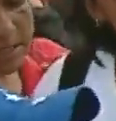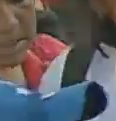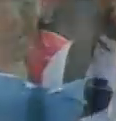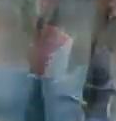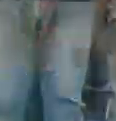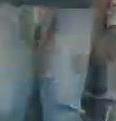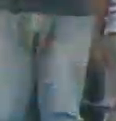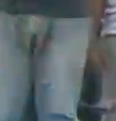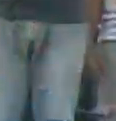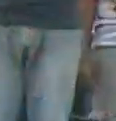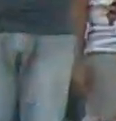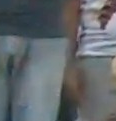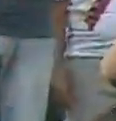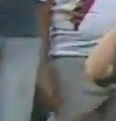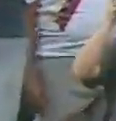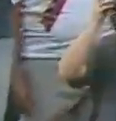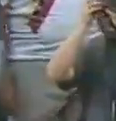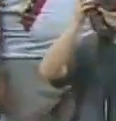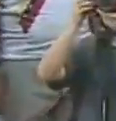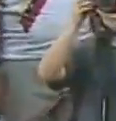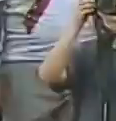mamá venezuela